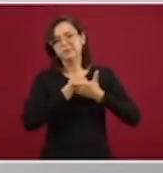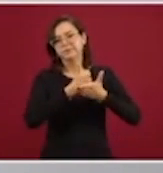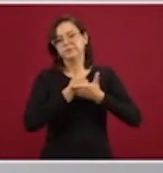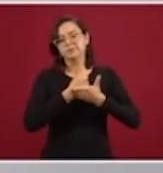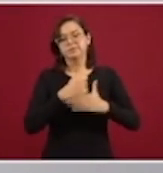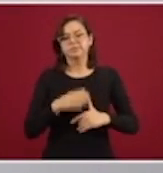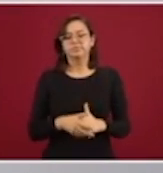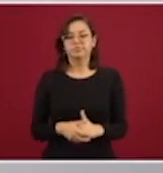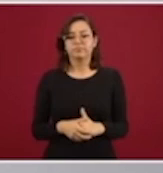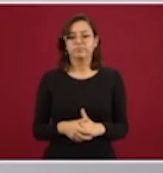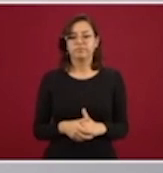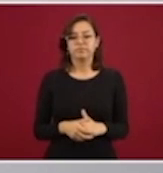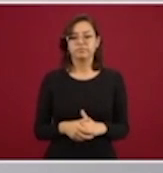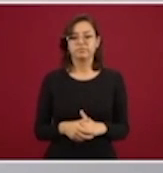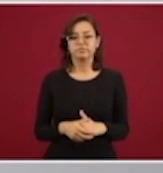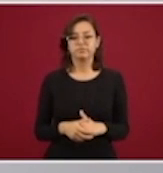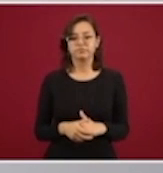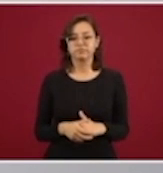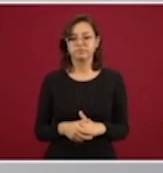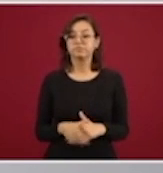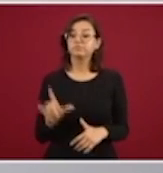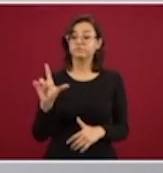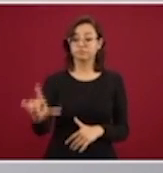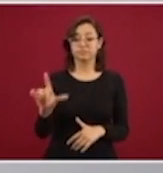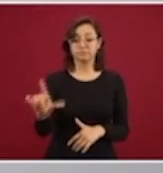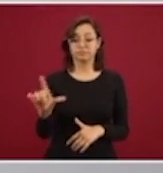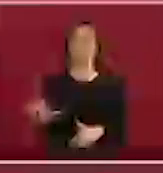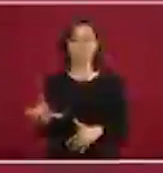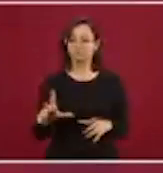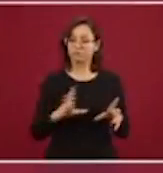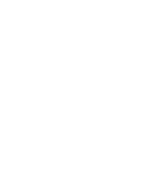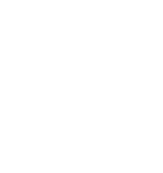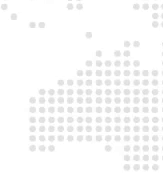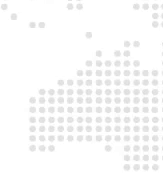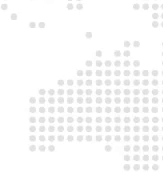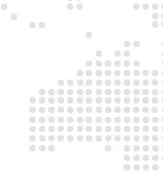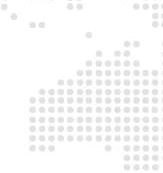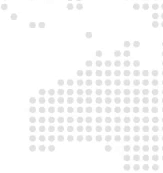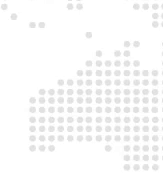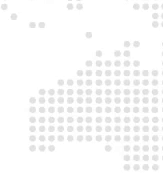Pero el lunes vamos a hacer un informe general.